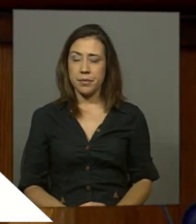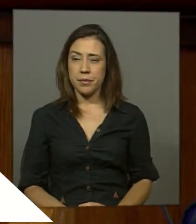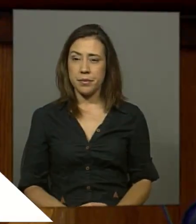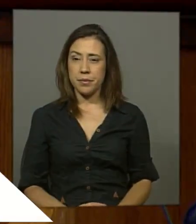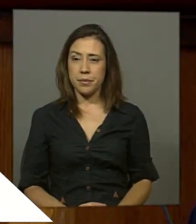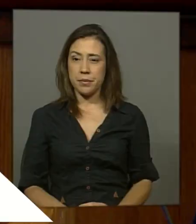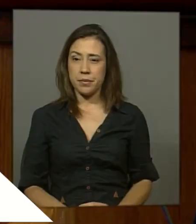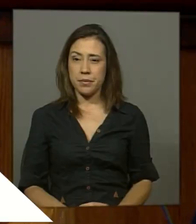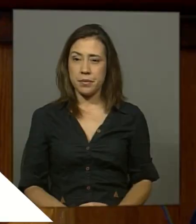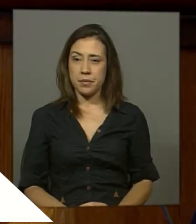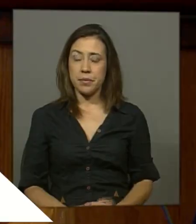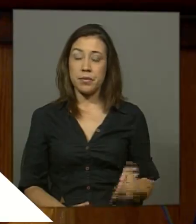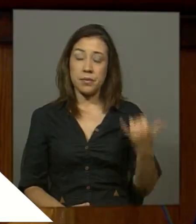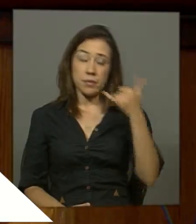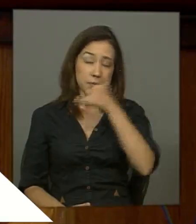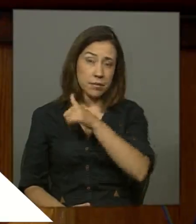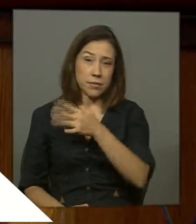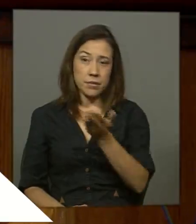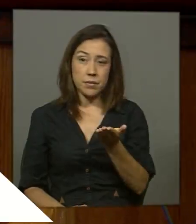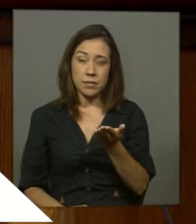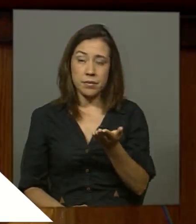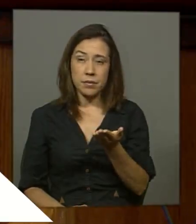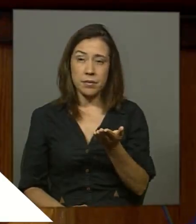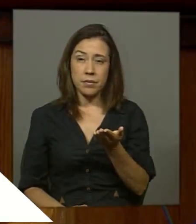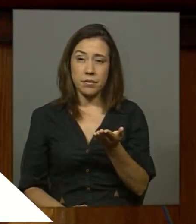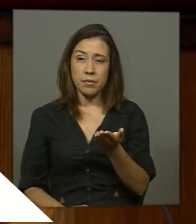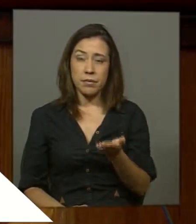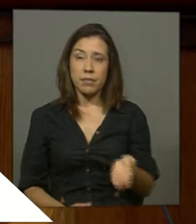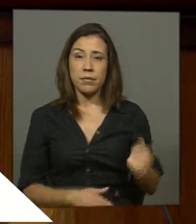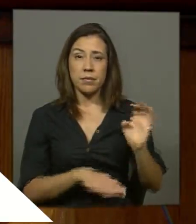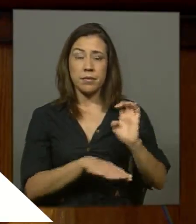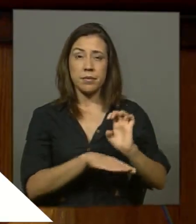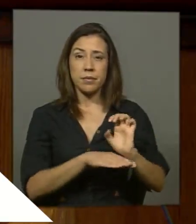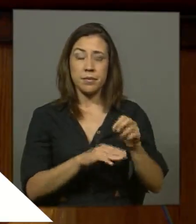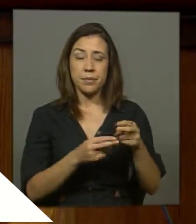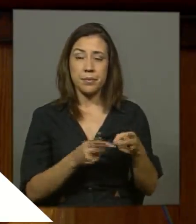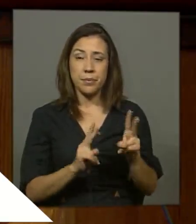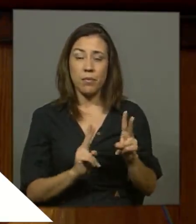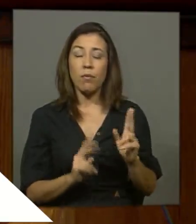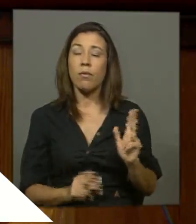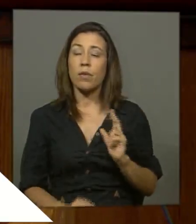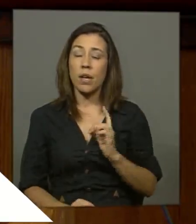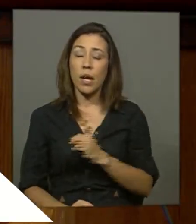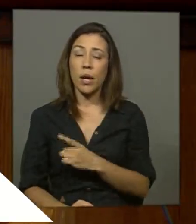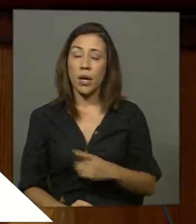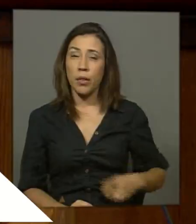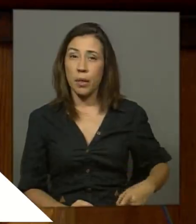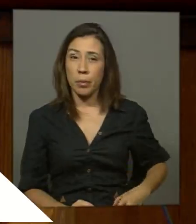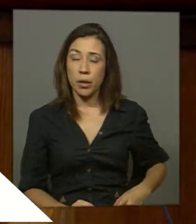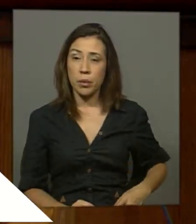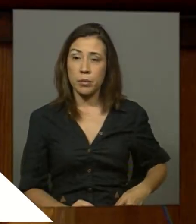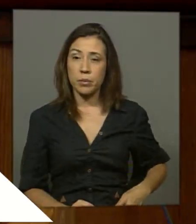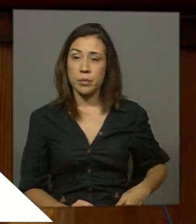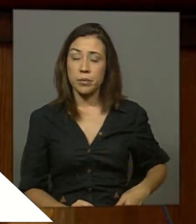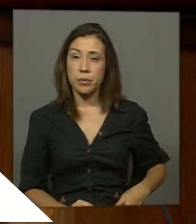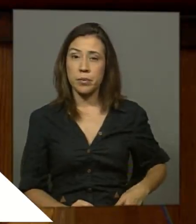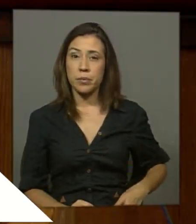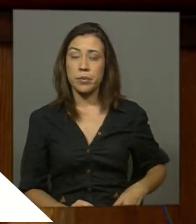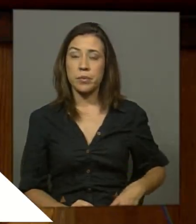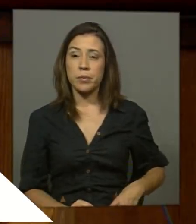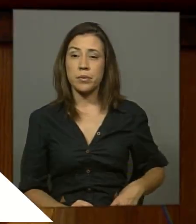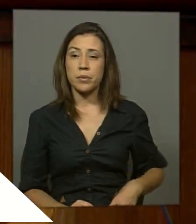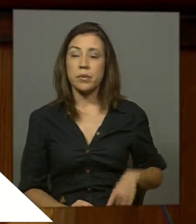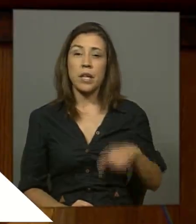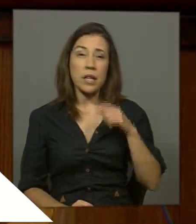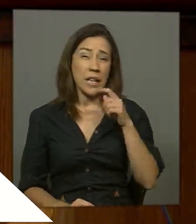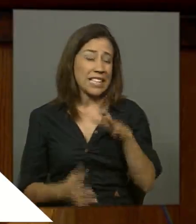derecho la ausencia la ausencia de Estado de derecho señor diputado la ausencia del Estado de derecho